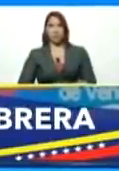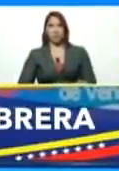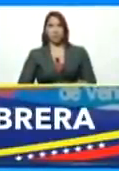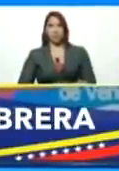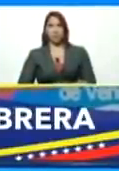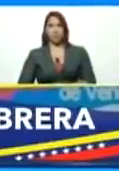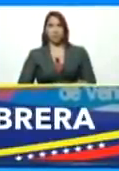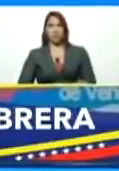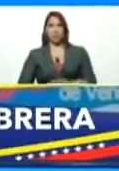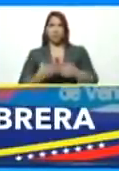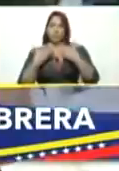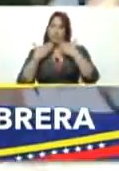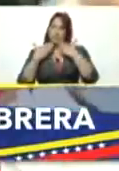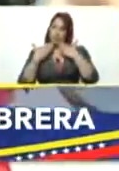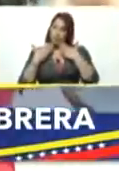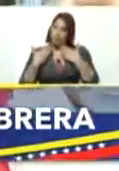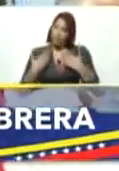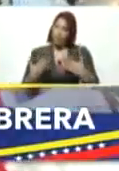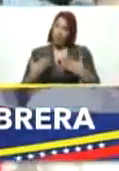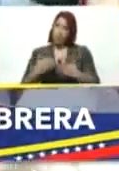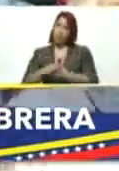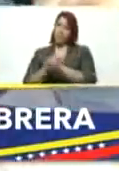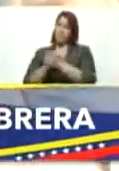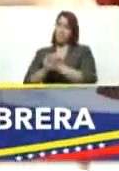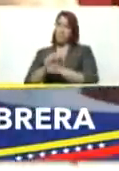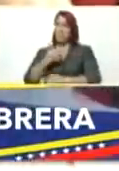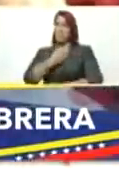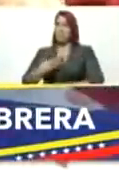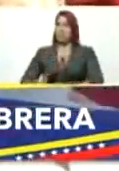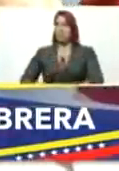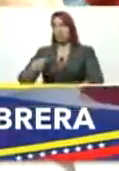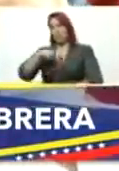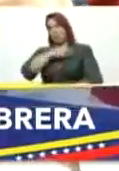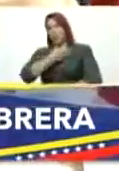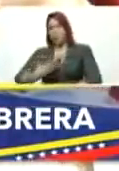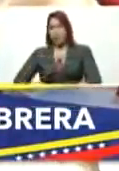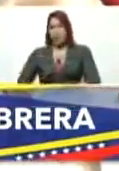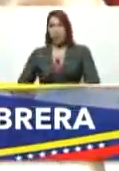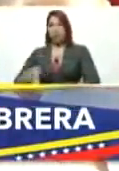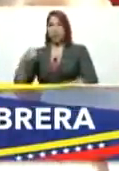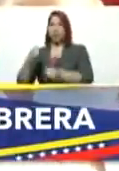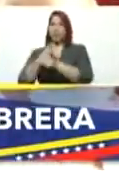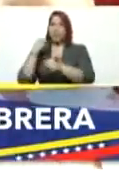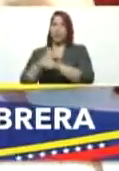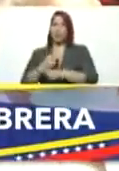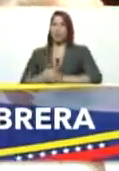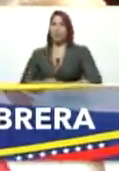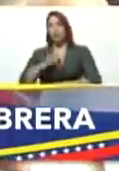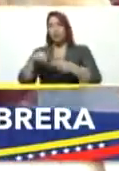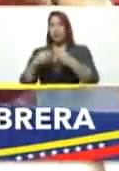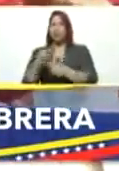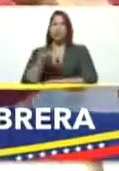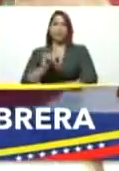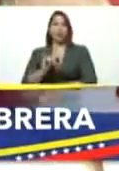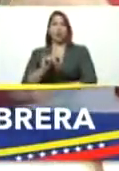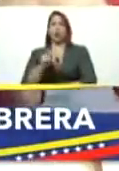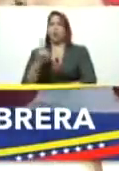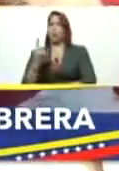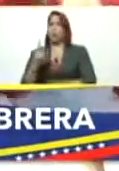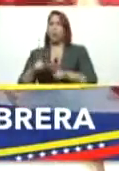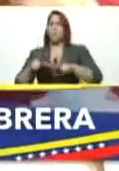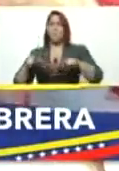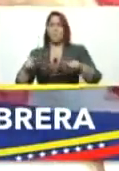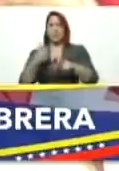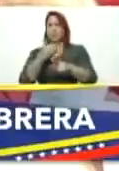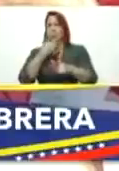muchas gracias compañeros presidentes nuestro presidente obrero nunca hay un espacio de mejor